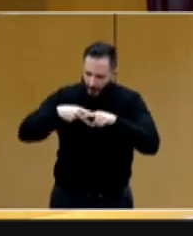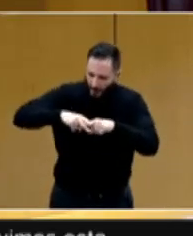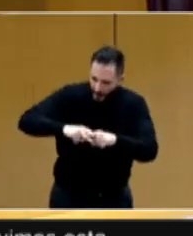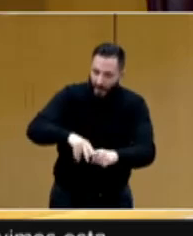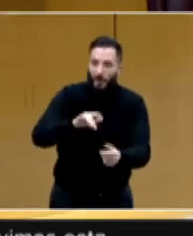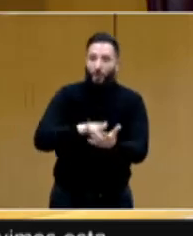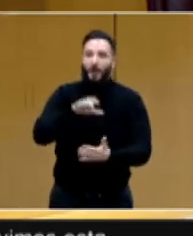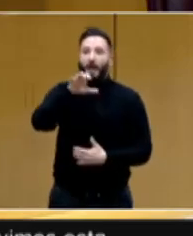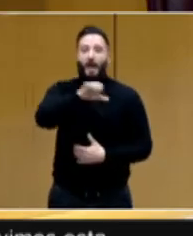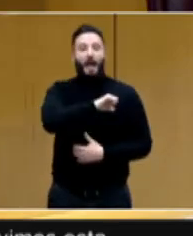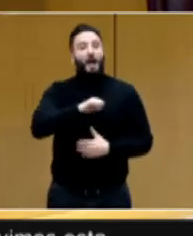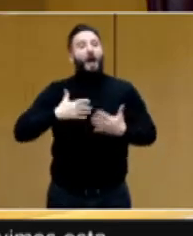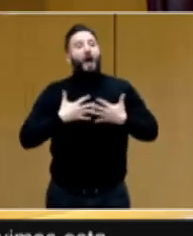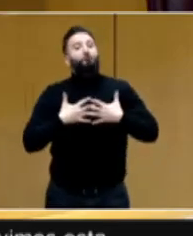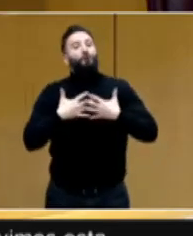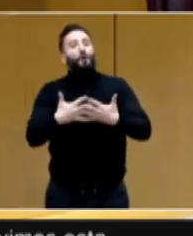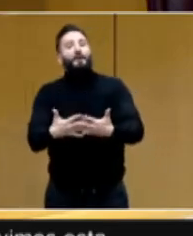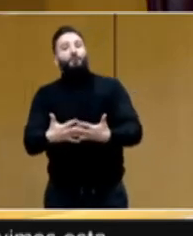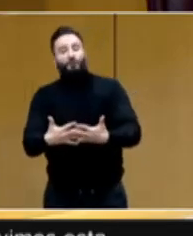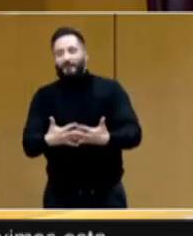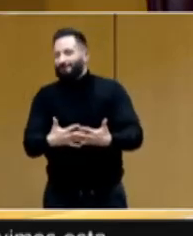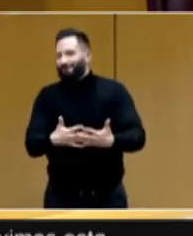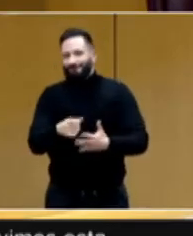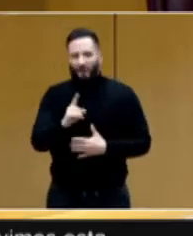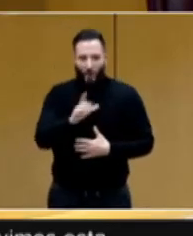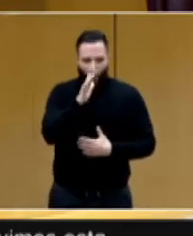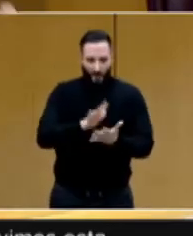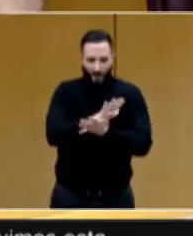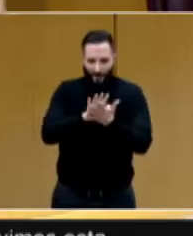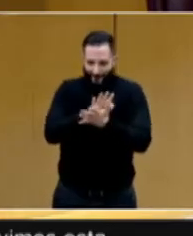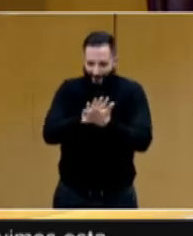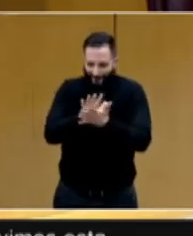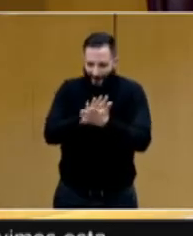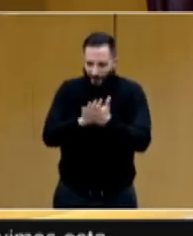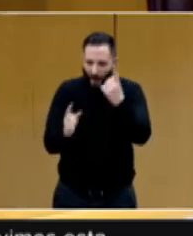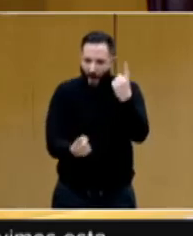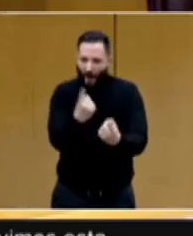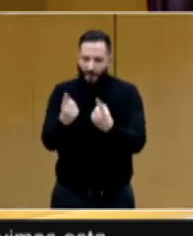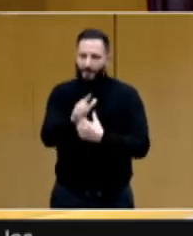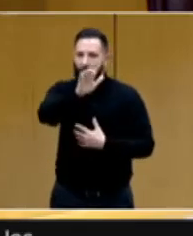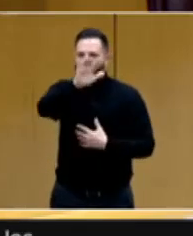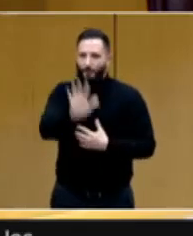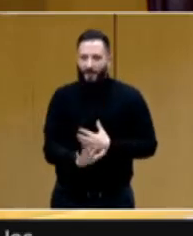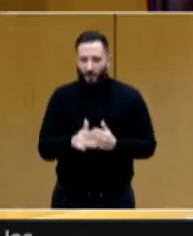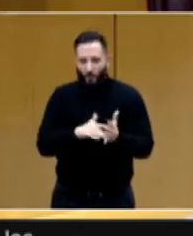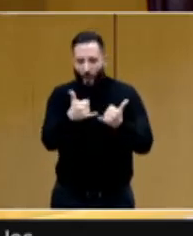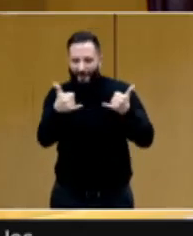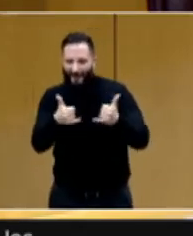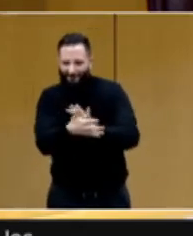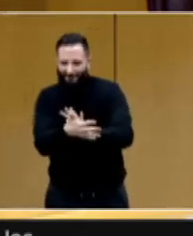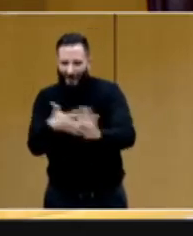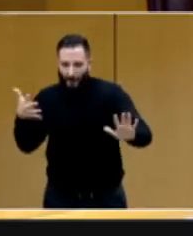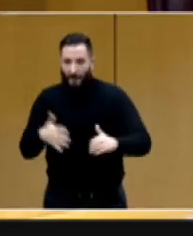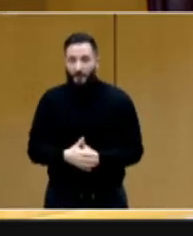porque no son conceptos exactamente idénticos a pesar de que a veces se utilizan con una sinonimia rápida tuvimos que hacer